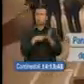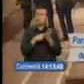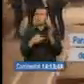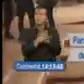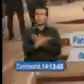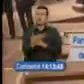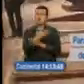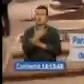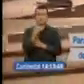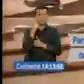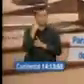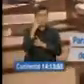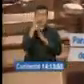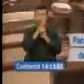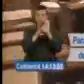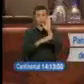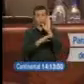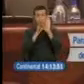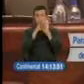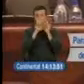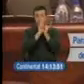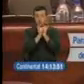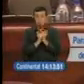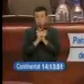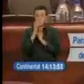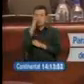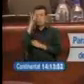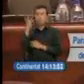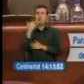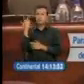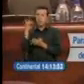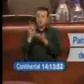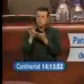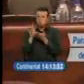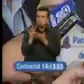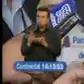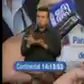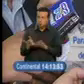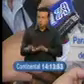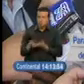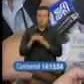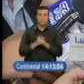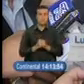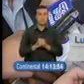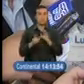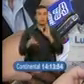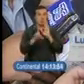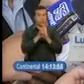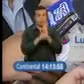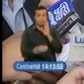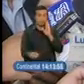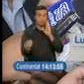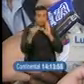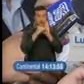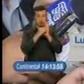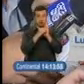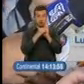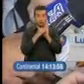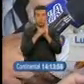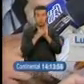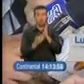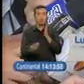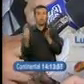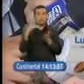debe estar sujeta a una enmienda constitucional para determinar las causales de destitución de mandatarios. Y mediante una ley se le está dando